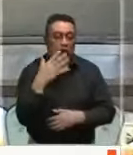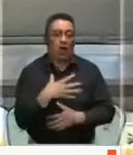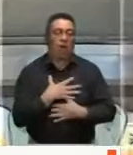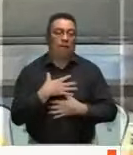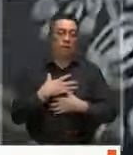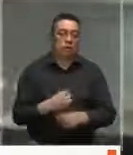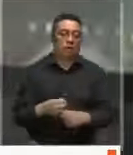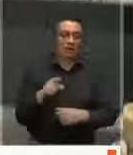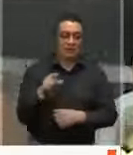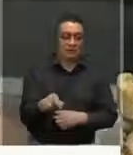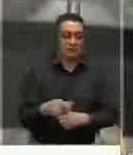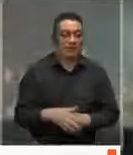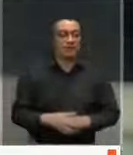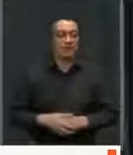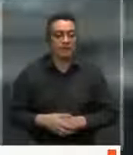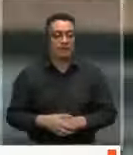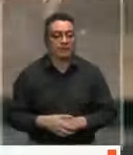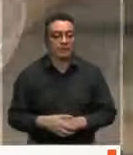les llama la